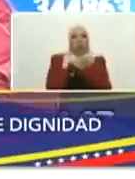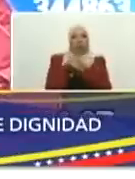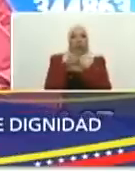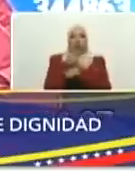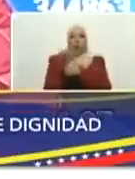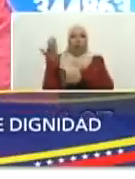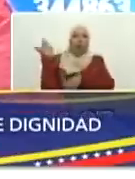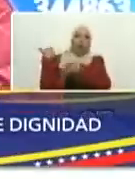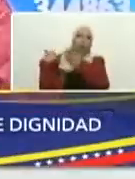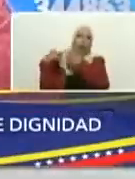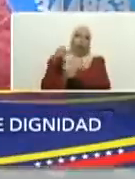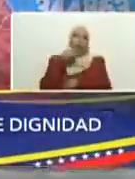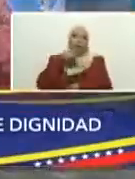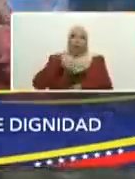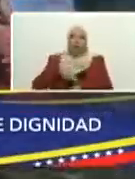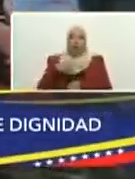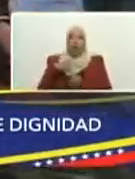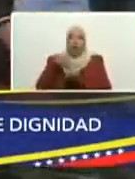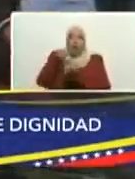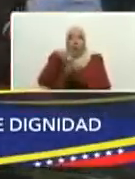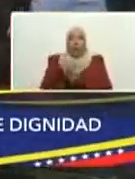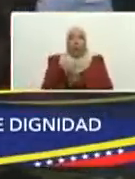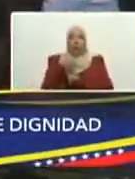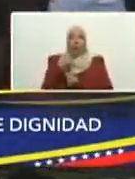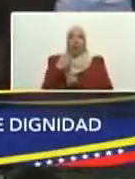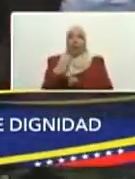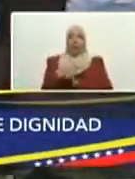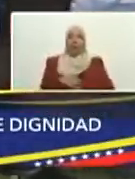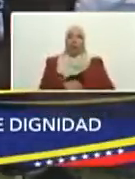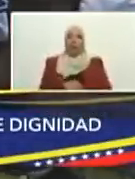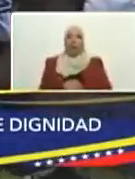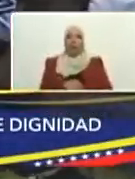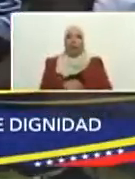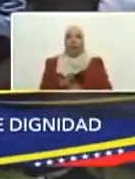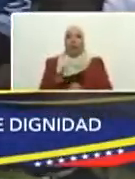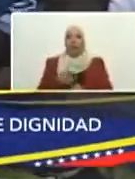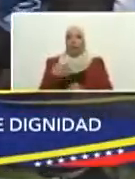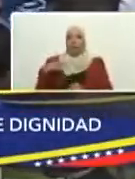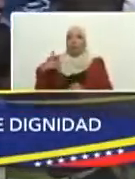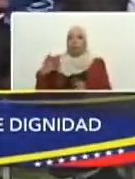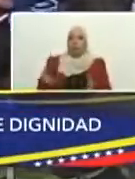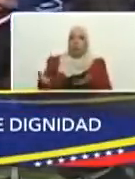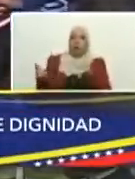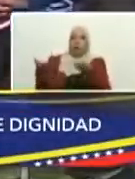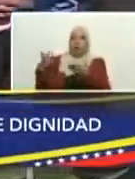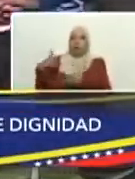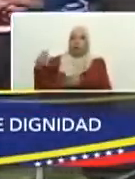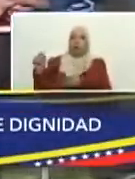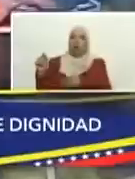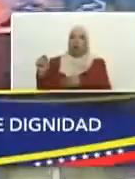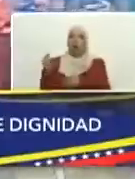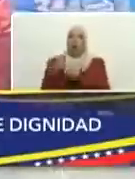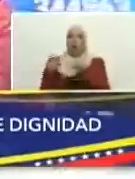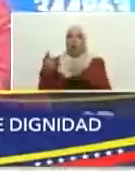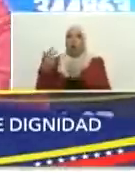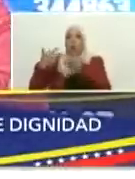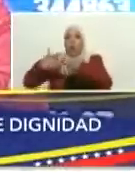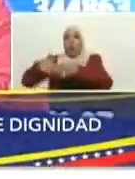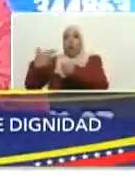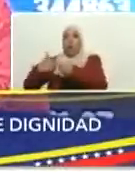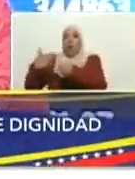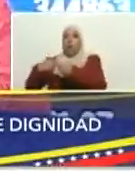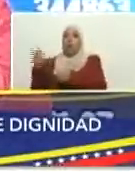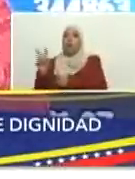cavernícola y criminal, les dice, pueden ir, pero si le compran petróleo a